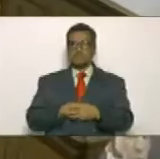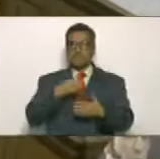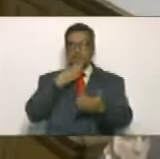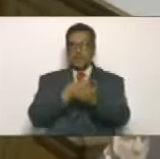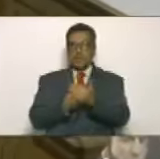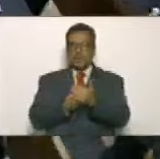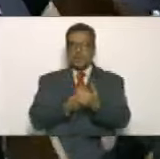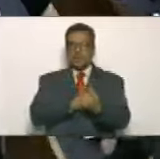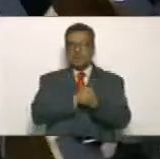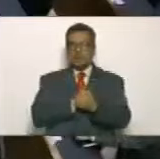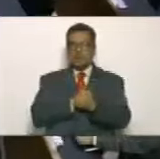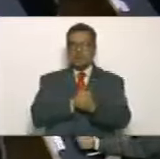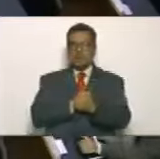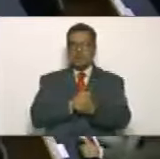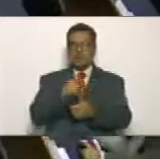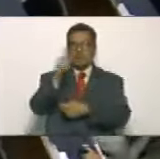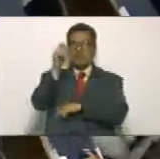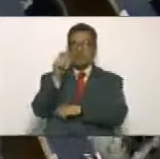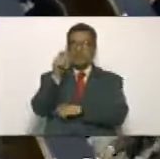Gracias, querido diputado